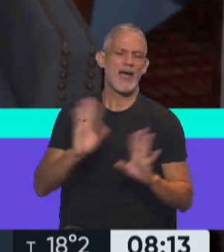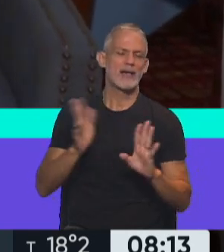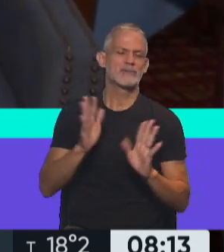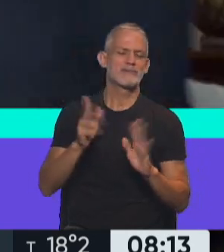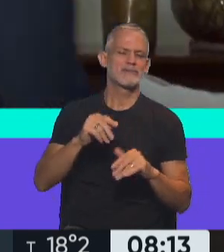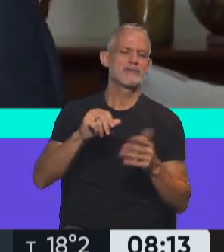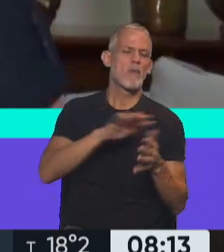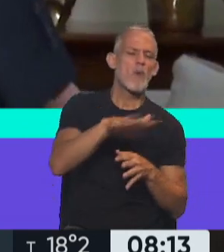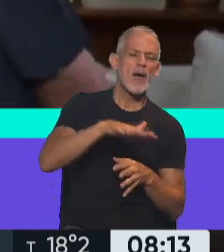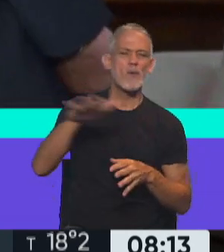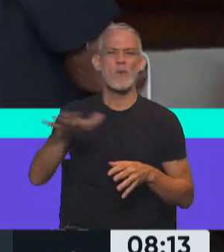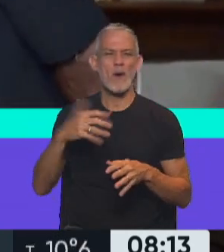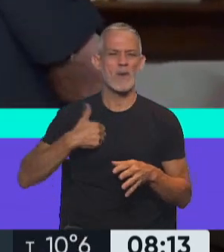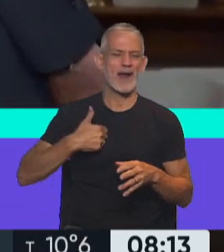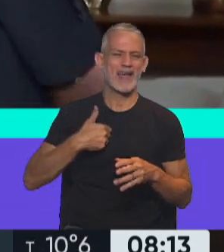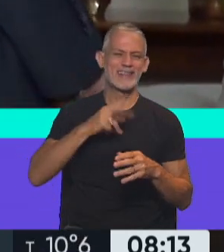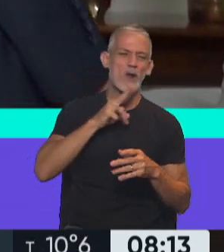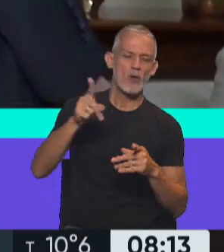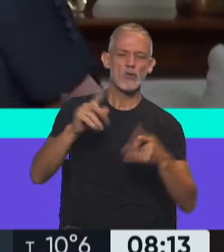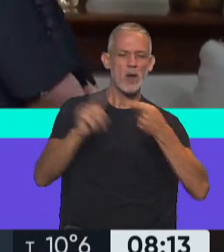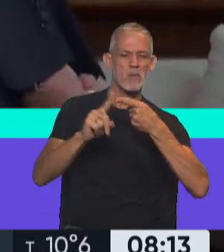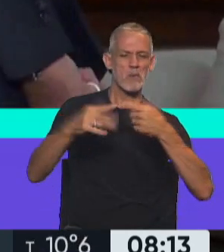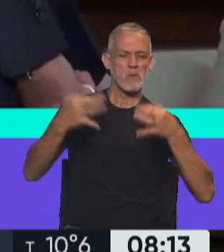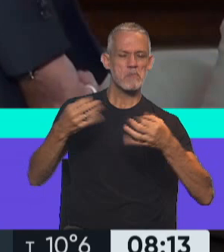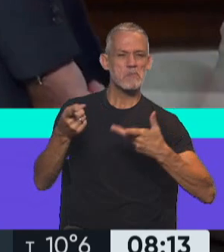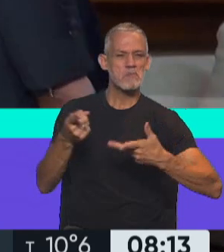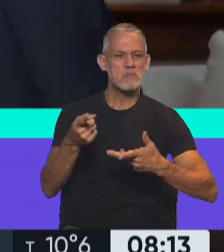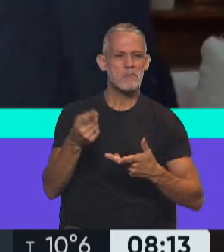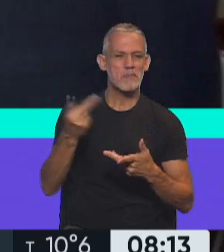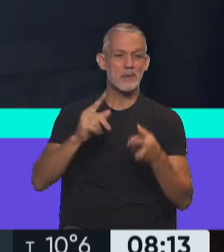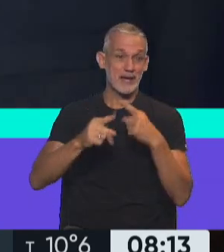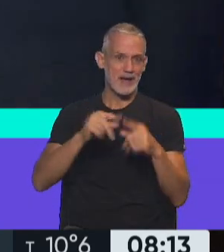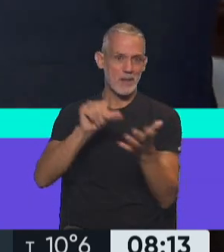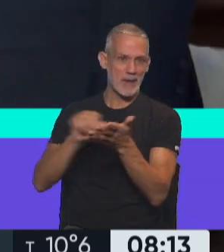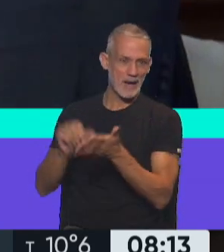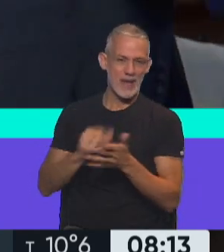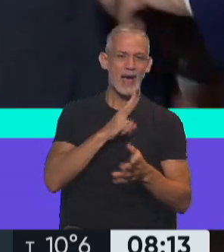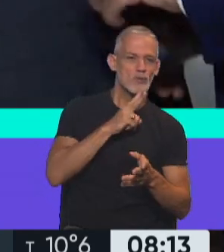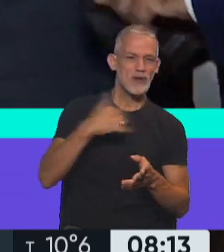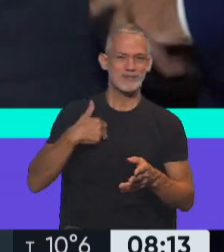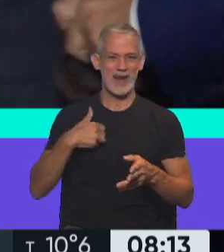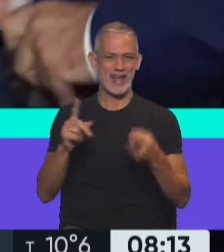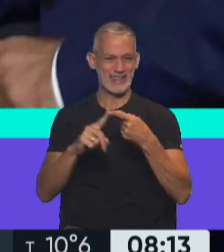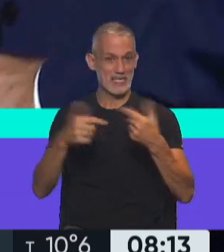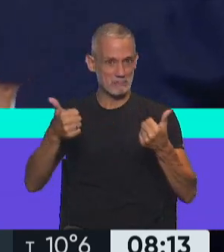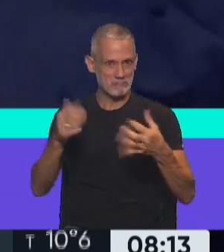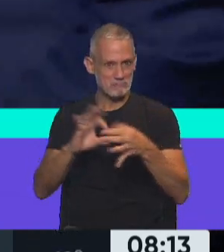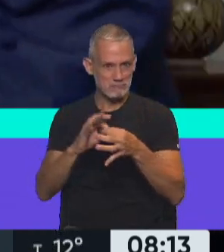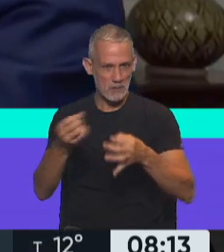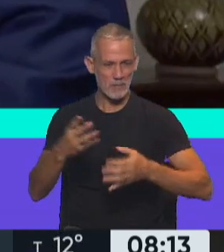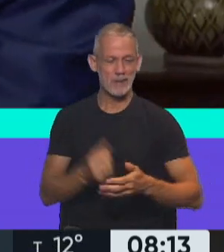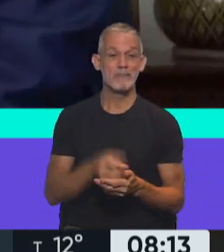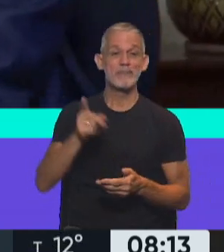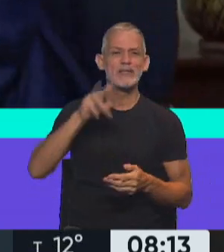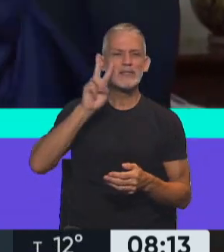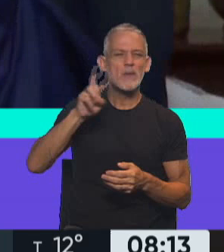ambos pueblos, el buen momento de la relación que mantienen justamente Honduras con la República Argentina. Allí se